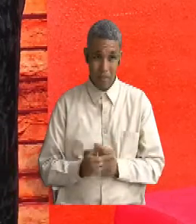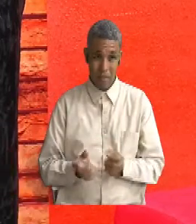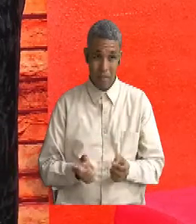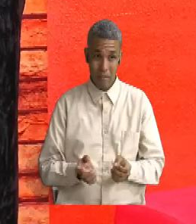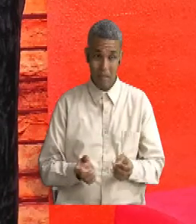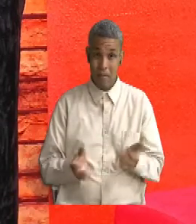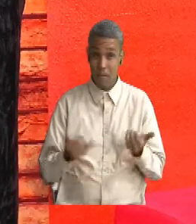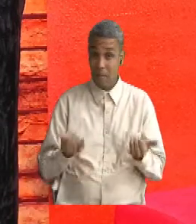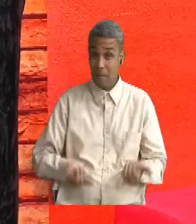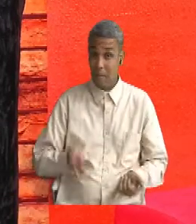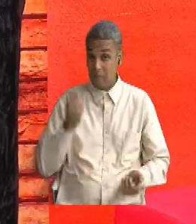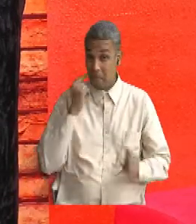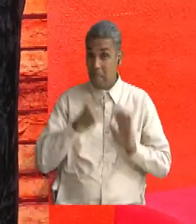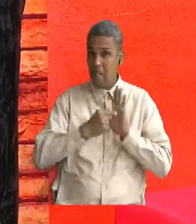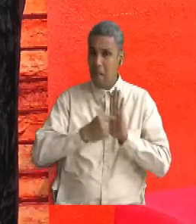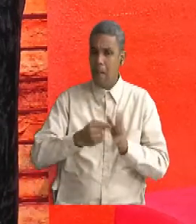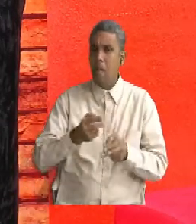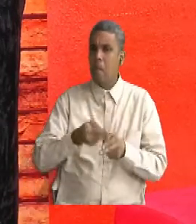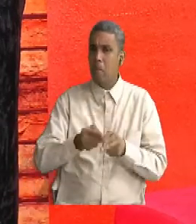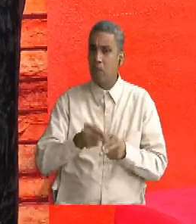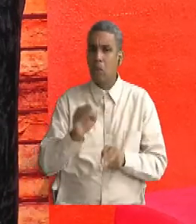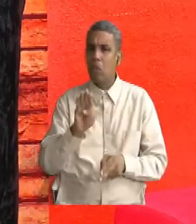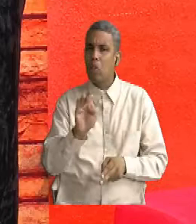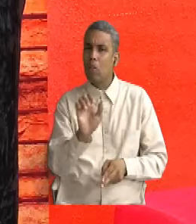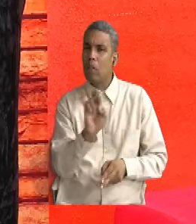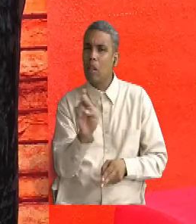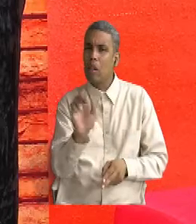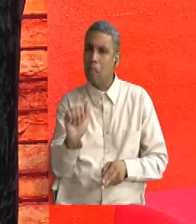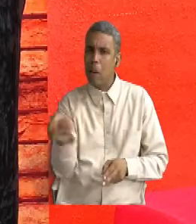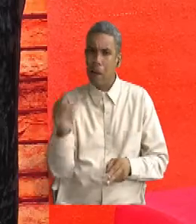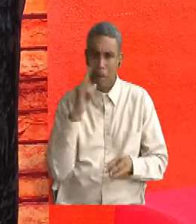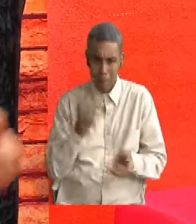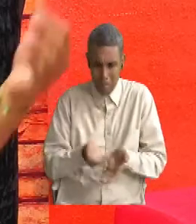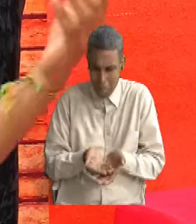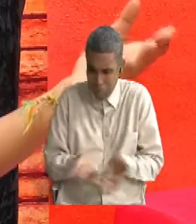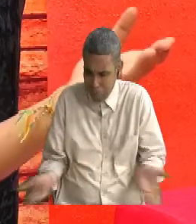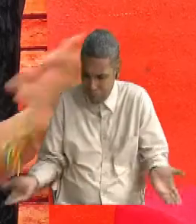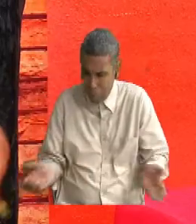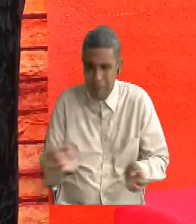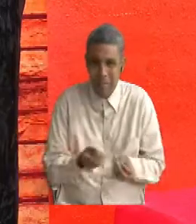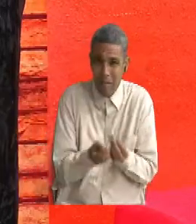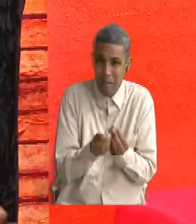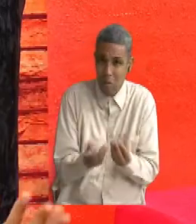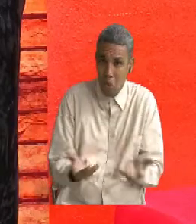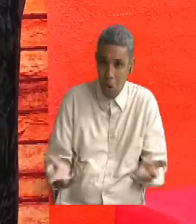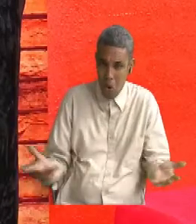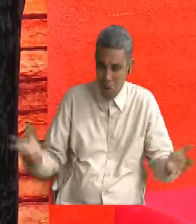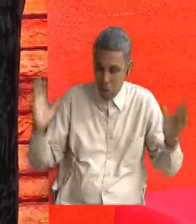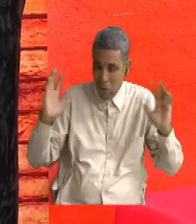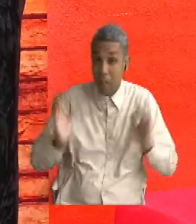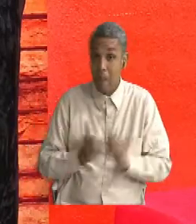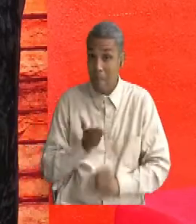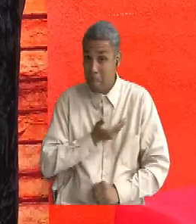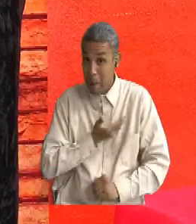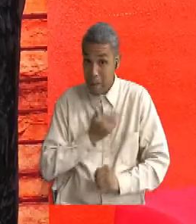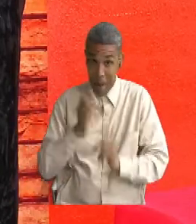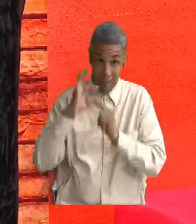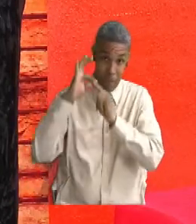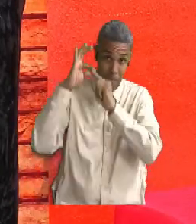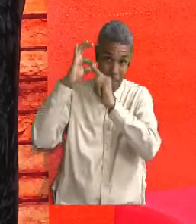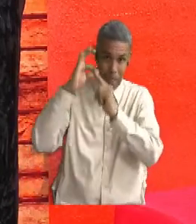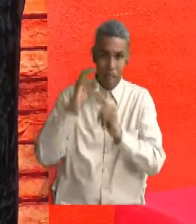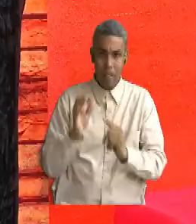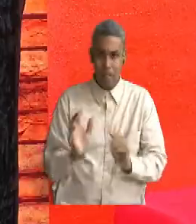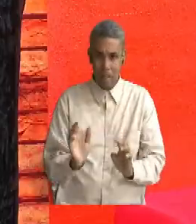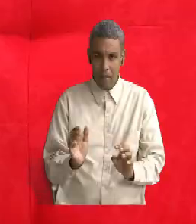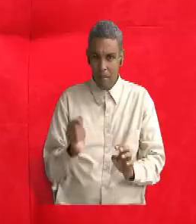barra fitness estará presente, donde va a haber diversidad de productos para nuestras mamitas, pero que sea Jenny quien nos cuente en qué consiste ese evento. Sí, están